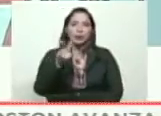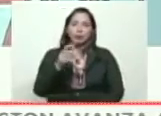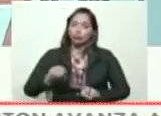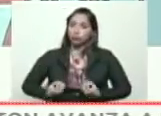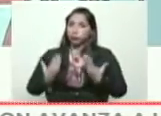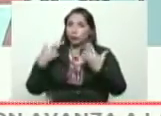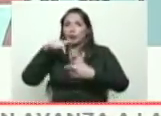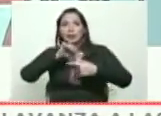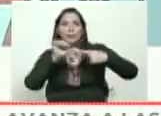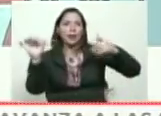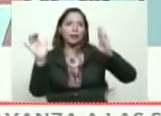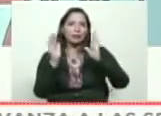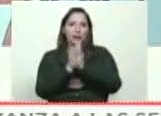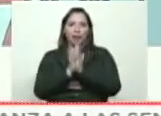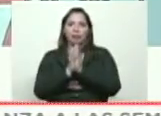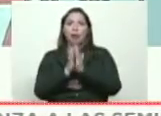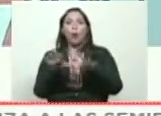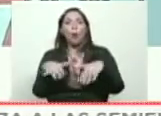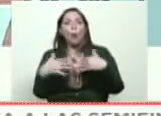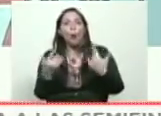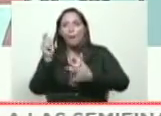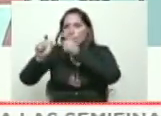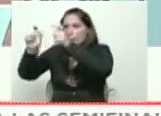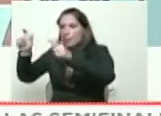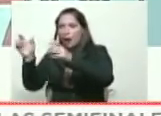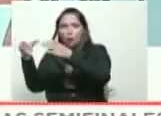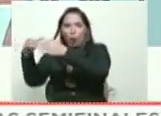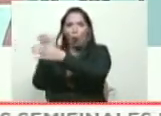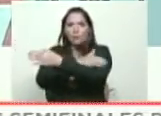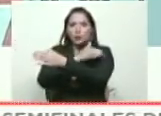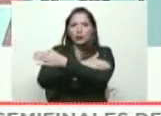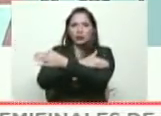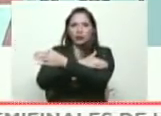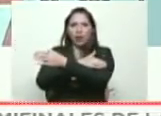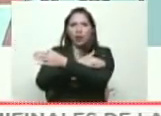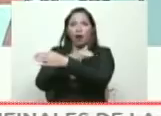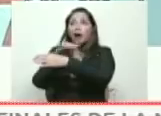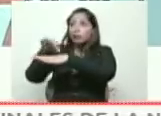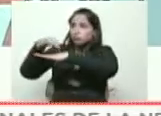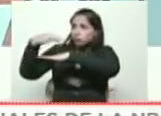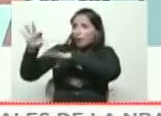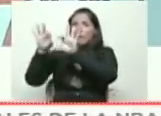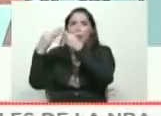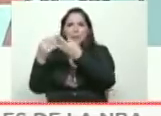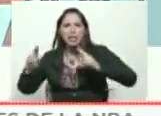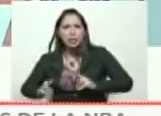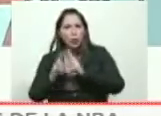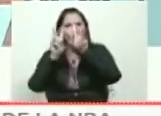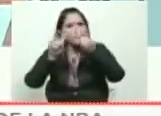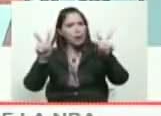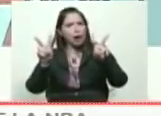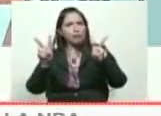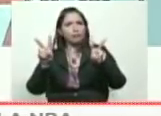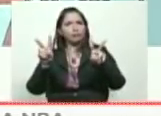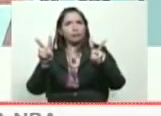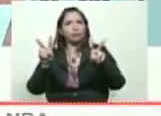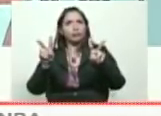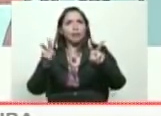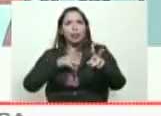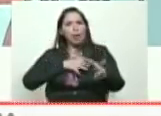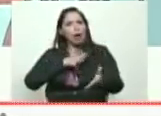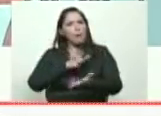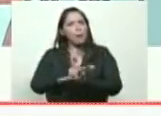en esta Semana Santa, cuando los dirigentes de la oposición, en vez de dejar que la familia se encontrara en paz, con